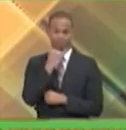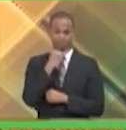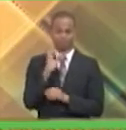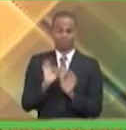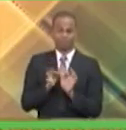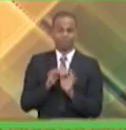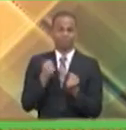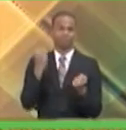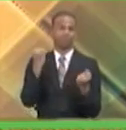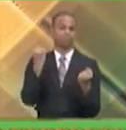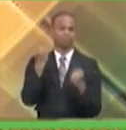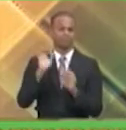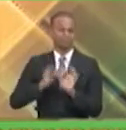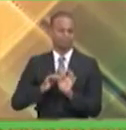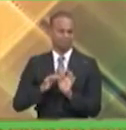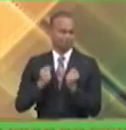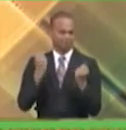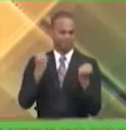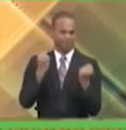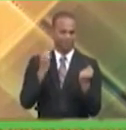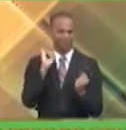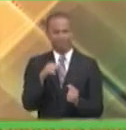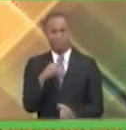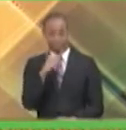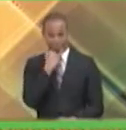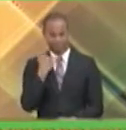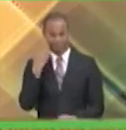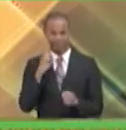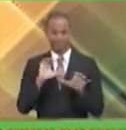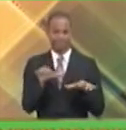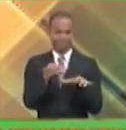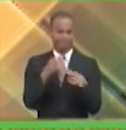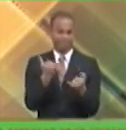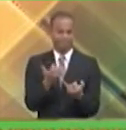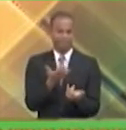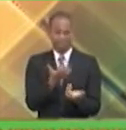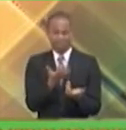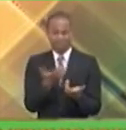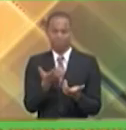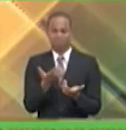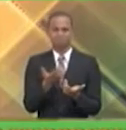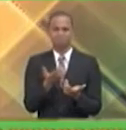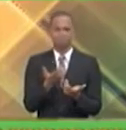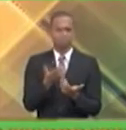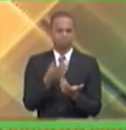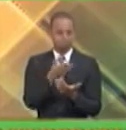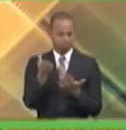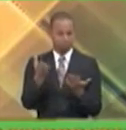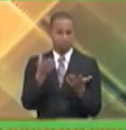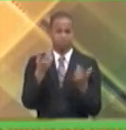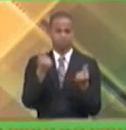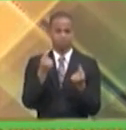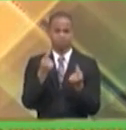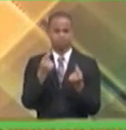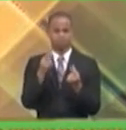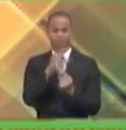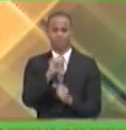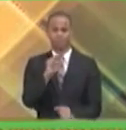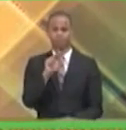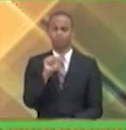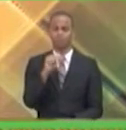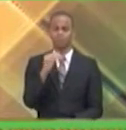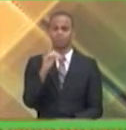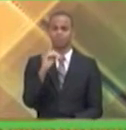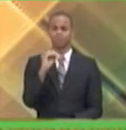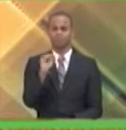Mercado ahora y que está traduciendo lo que estamos hablando? Ustedes han ido y han tomado lo que hay en un museo, ¿verdad?